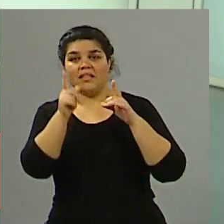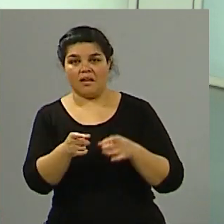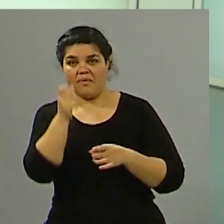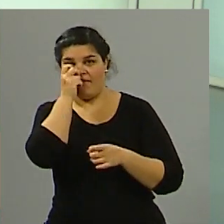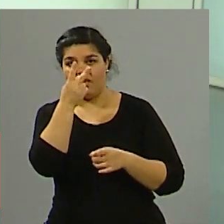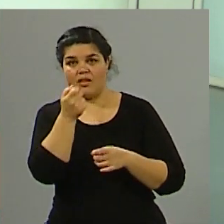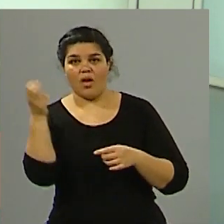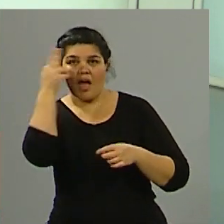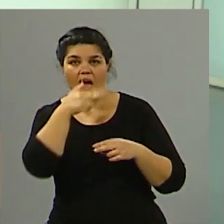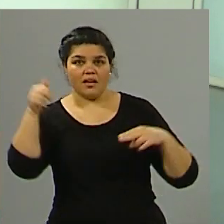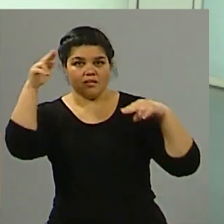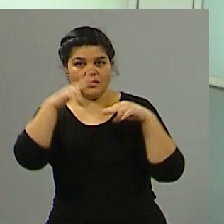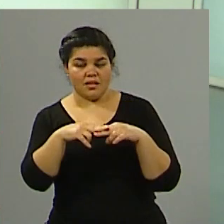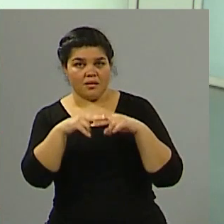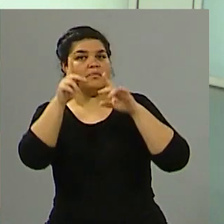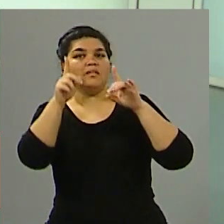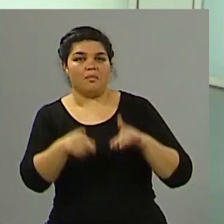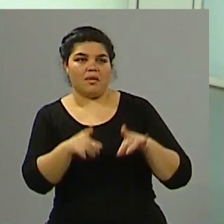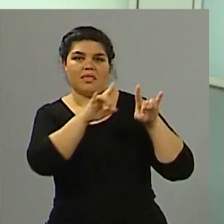Supercanal HD y como siempre